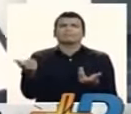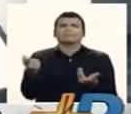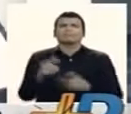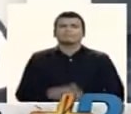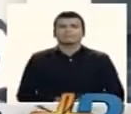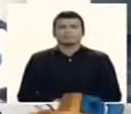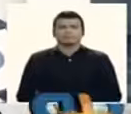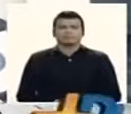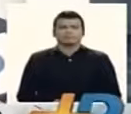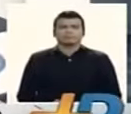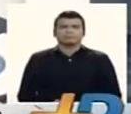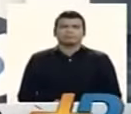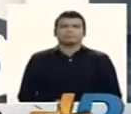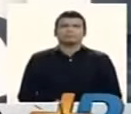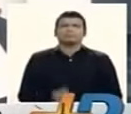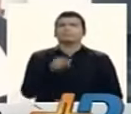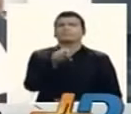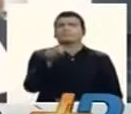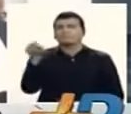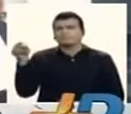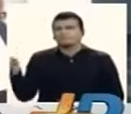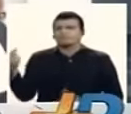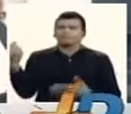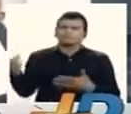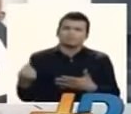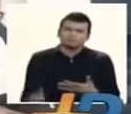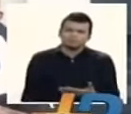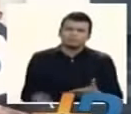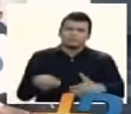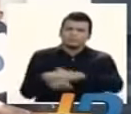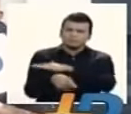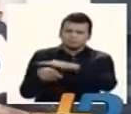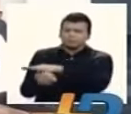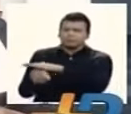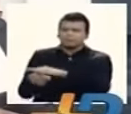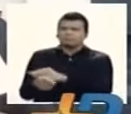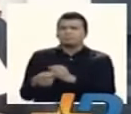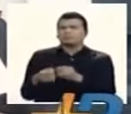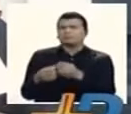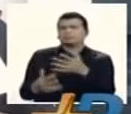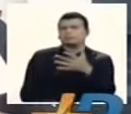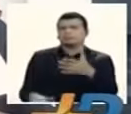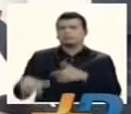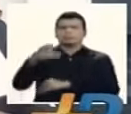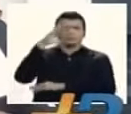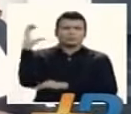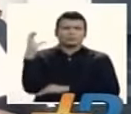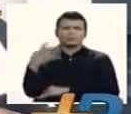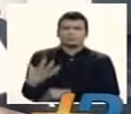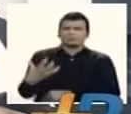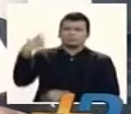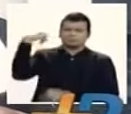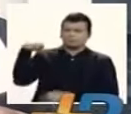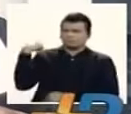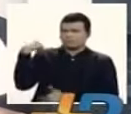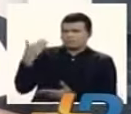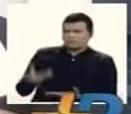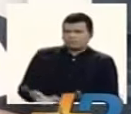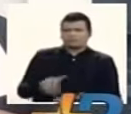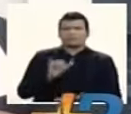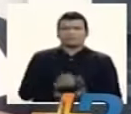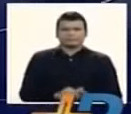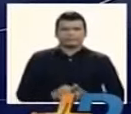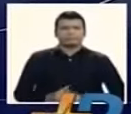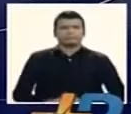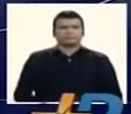visto en todas estas masacres que han recorrido al país desde Mapiripán hasta